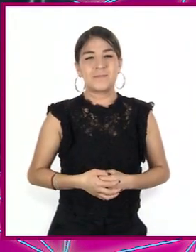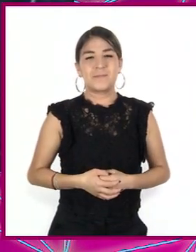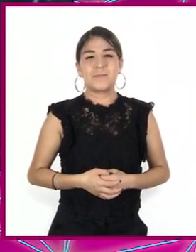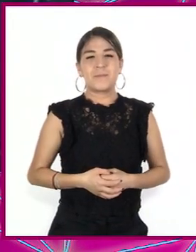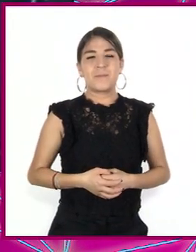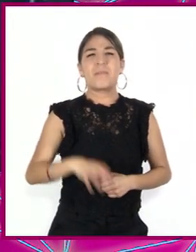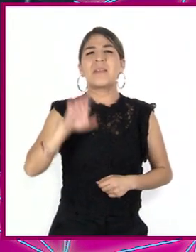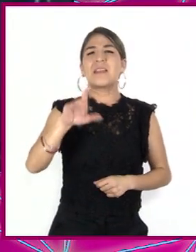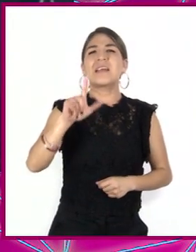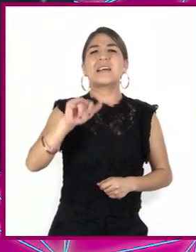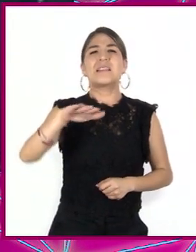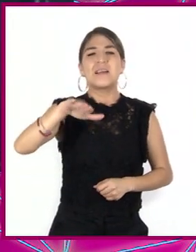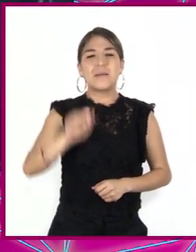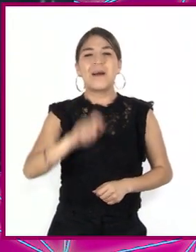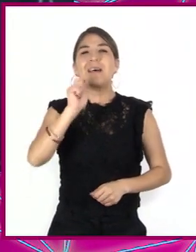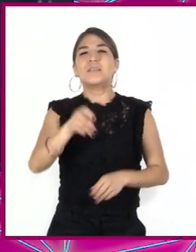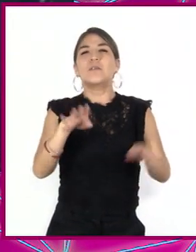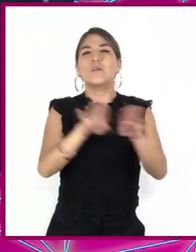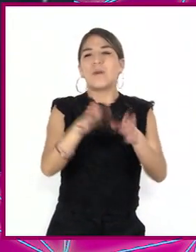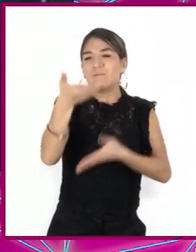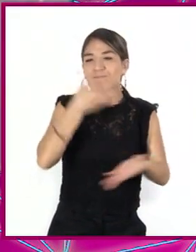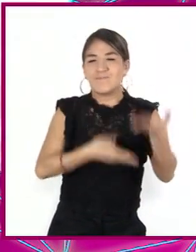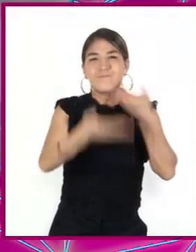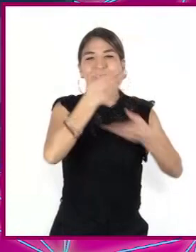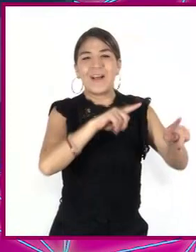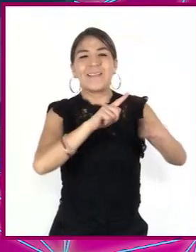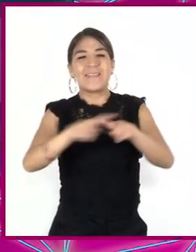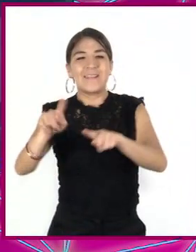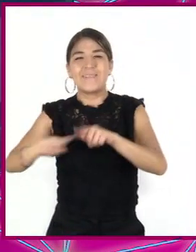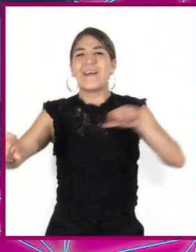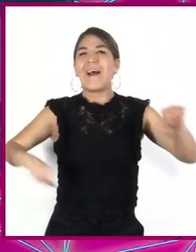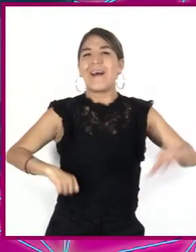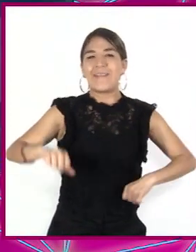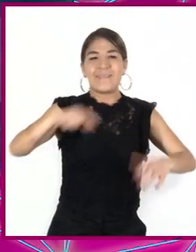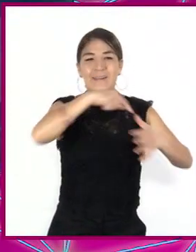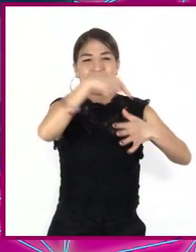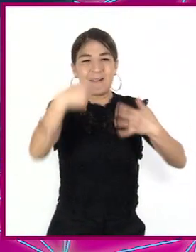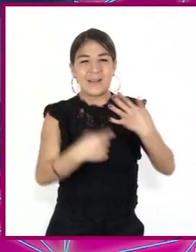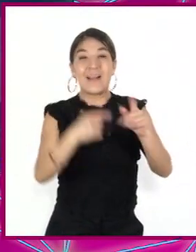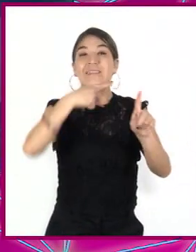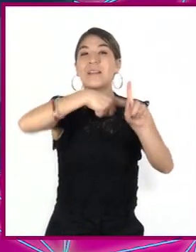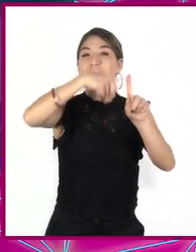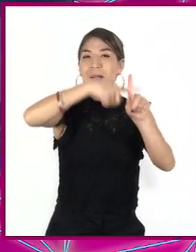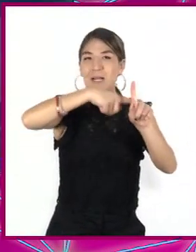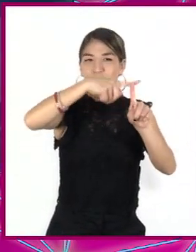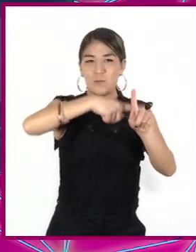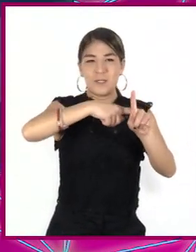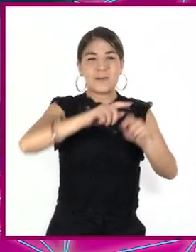El clima es el resultado de la interacción entre sus elementos. Temperatura,